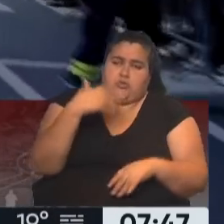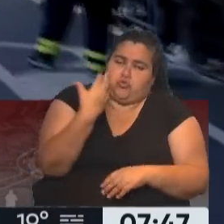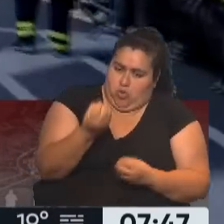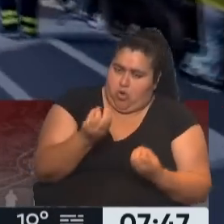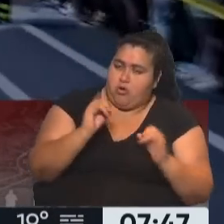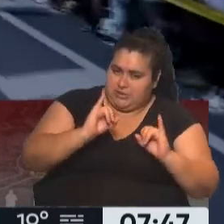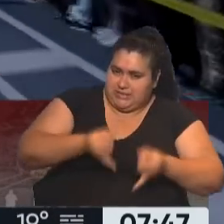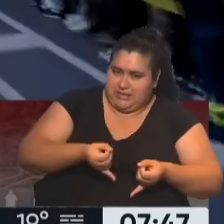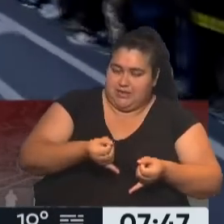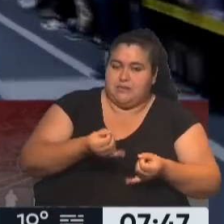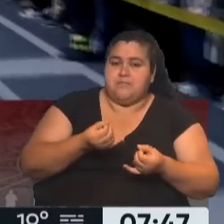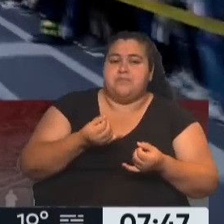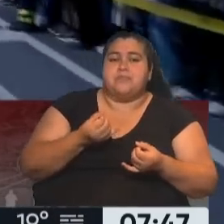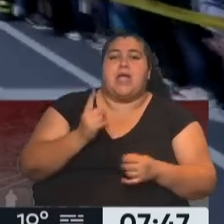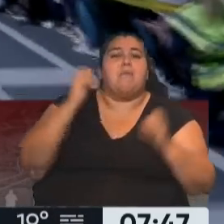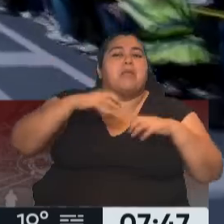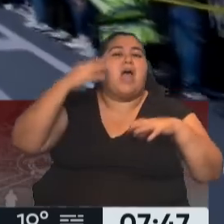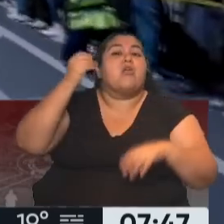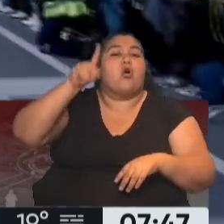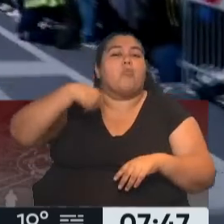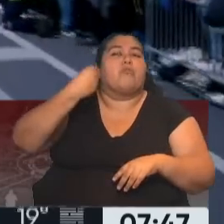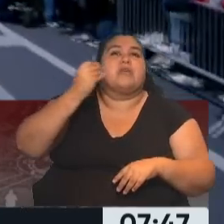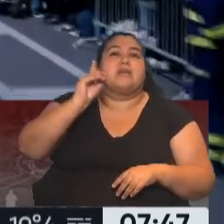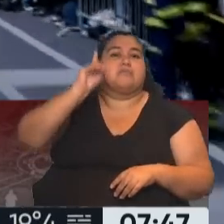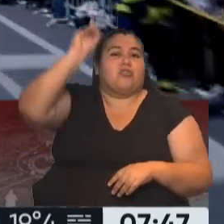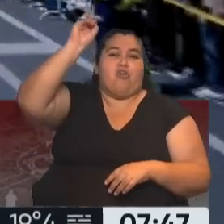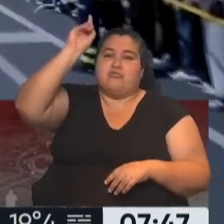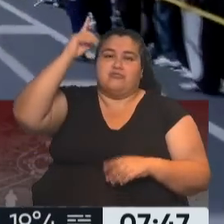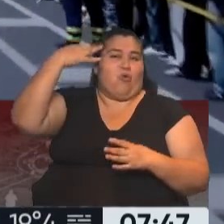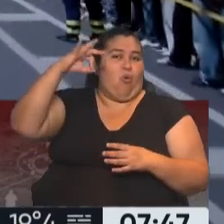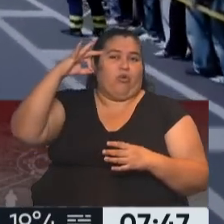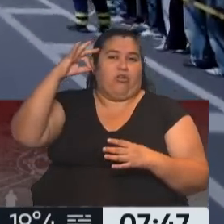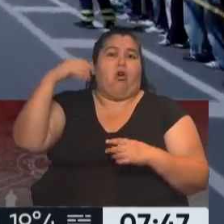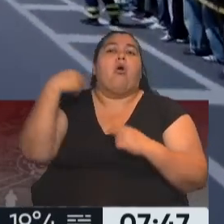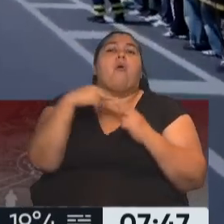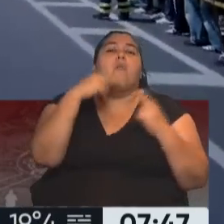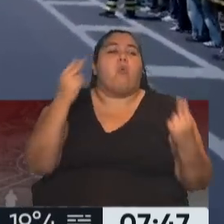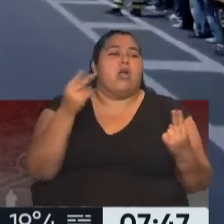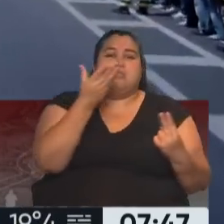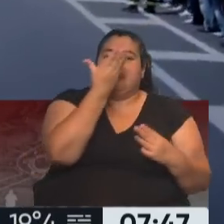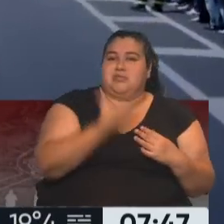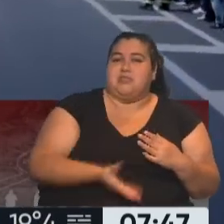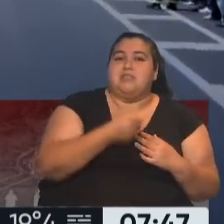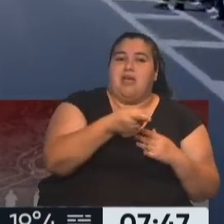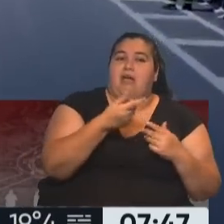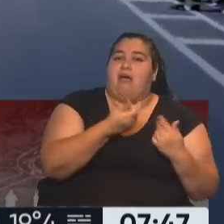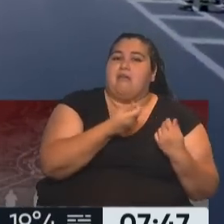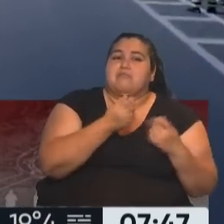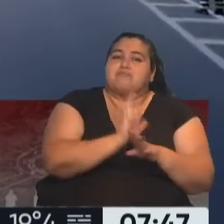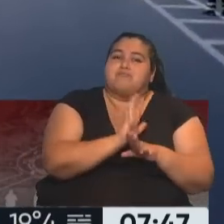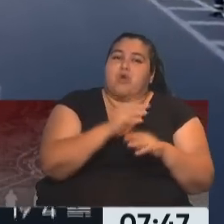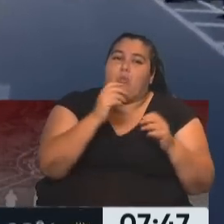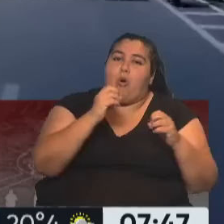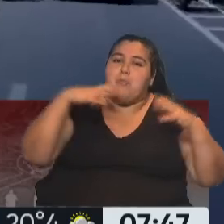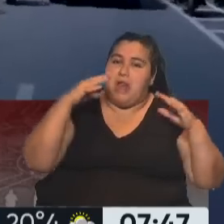hace el milagro, el milagro lo hace Dios, el santo es el intercesor, esto queda claro. Pero digamos, Francisco decía, no sé si hacía falta todo eso, Bien.